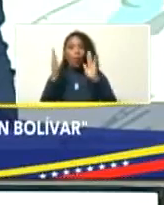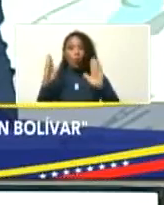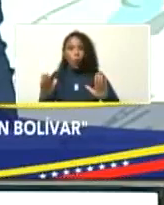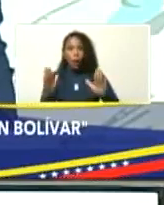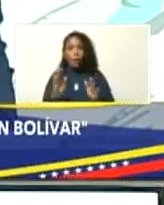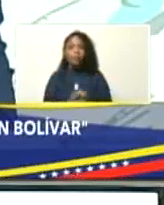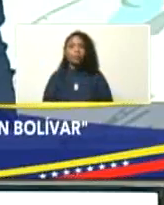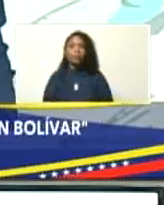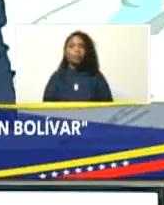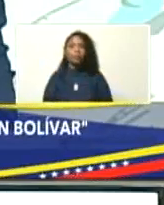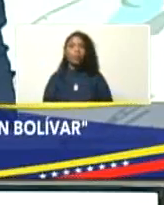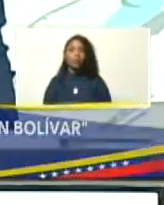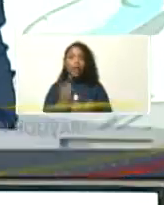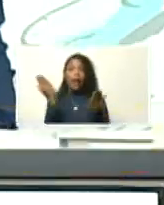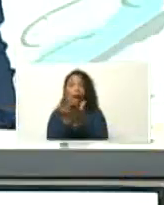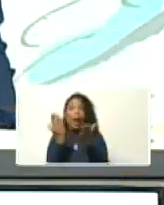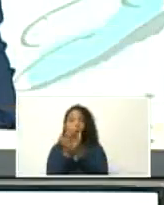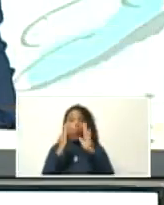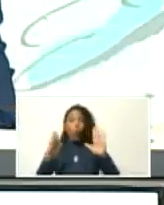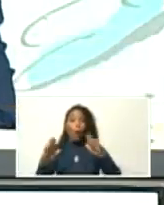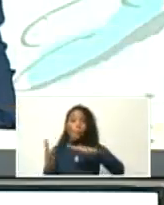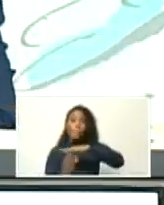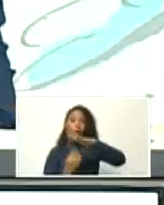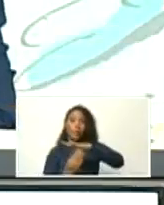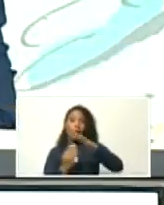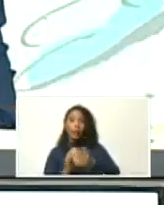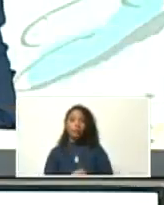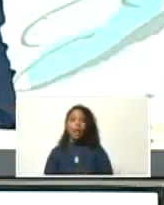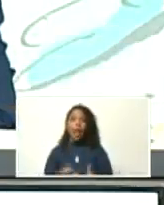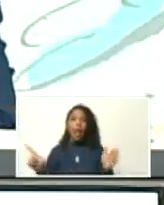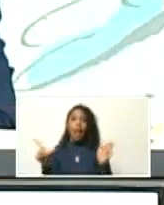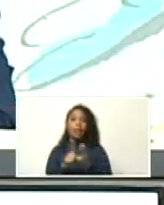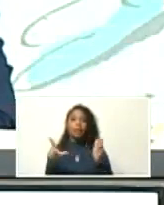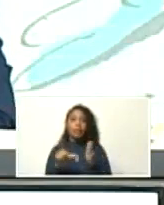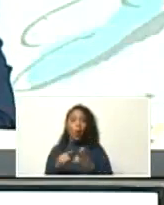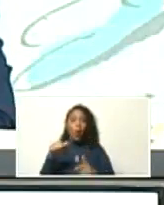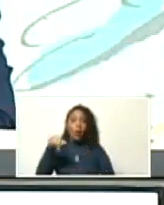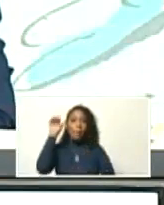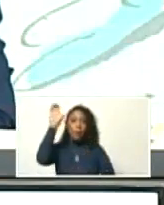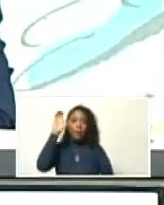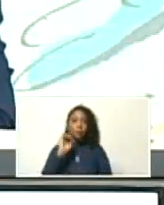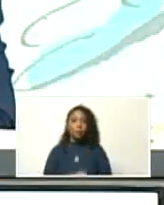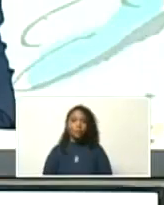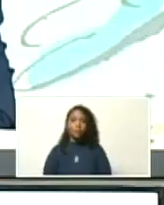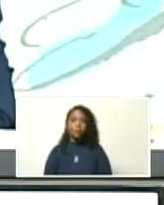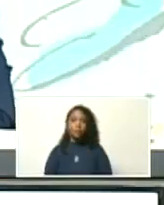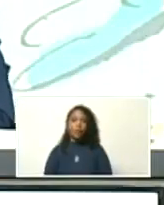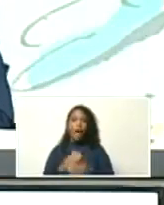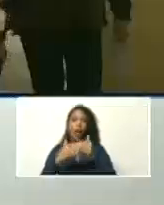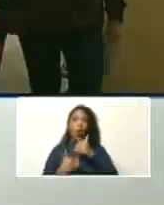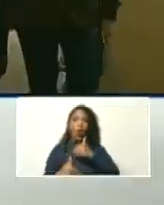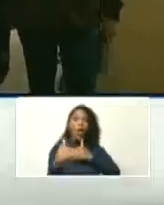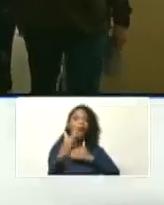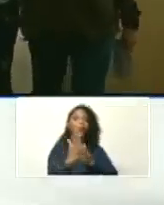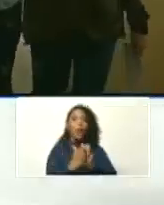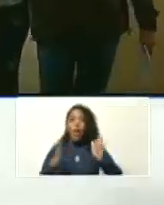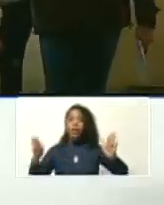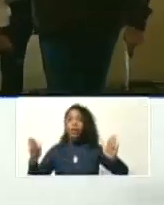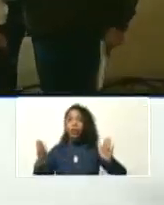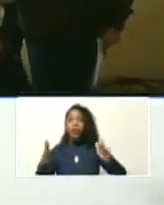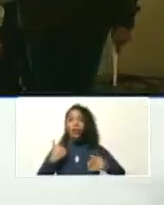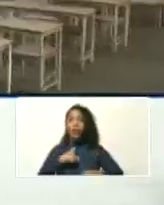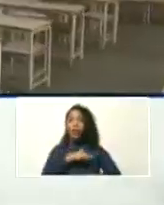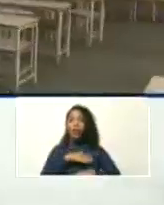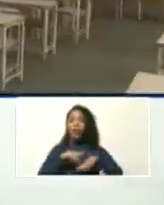Simoncito, escuelas primarias, liceos del país, a lo largo y ancho de